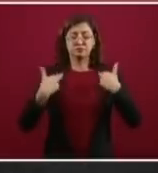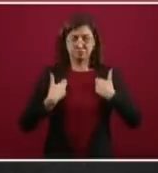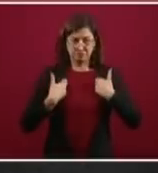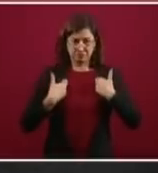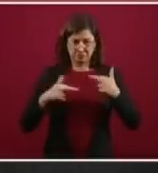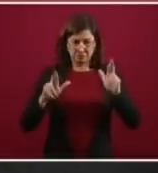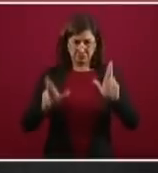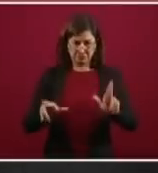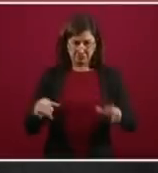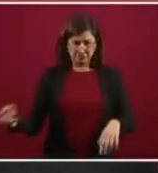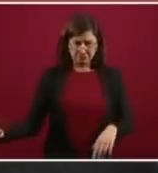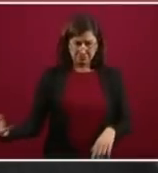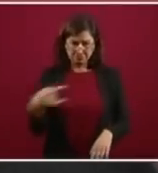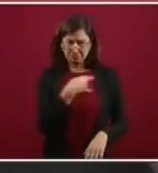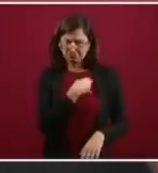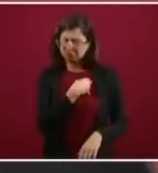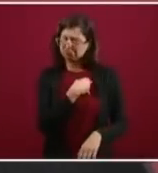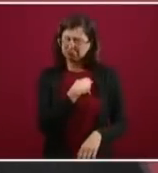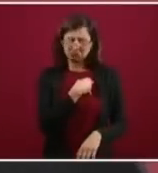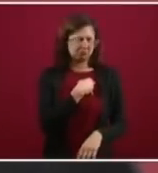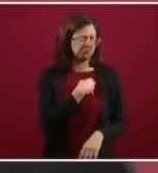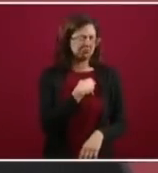México.